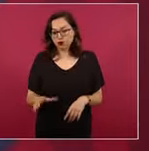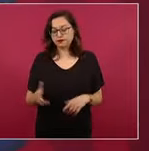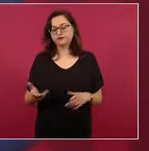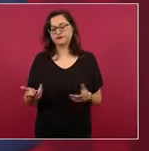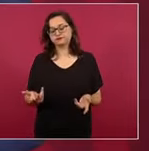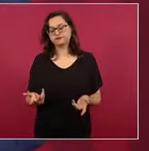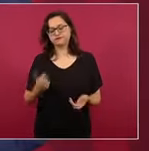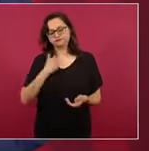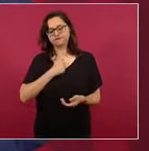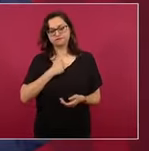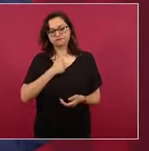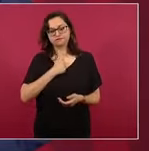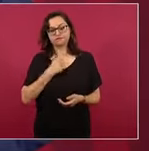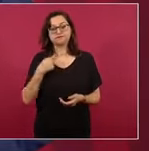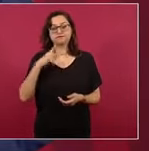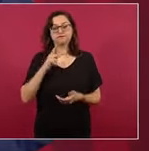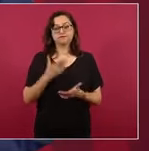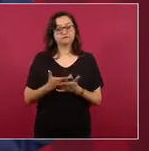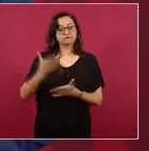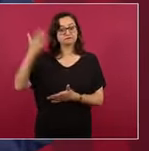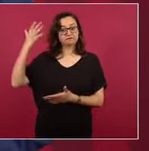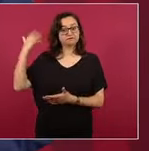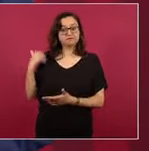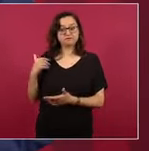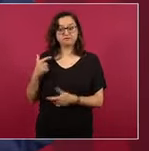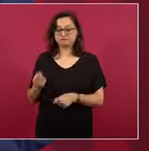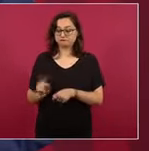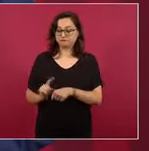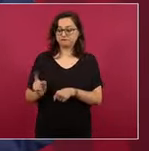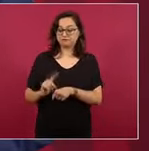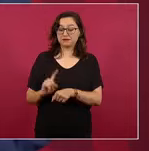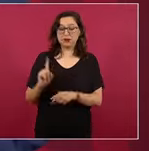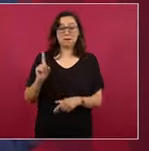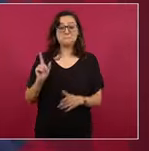lamentablemente llegamos a tener más de 1,000 diarios.